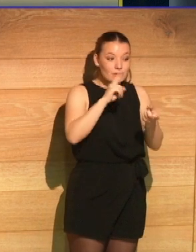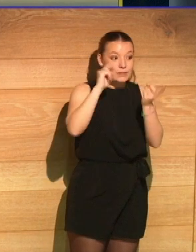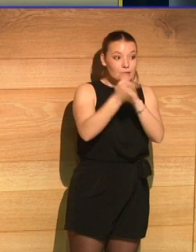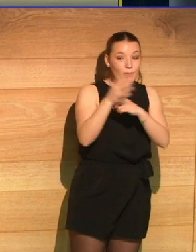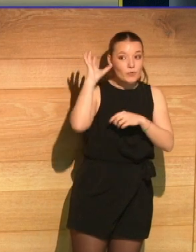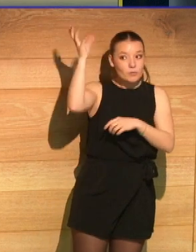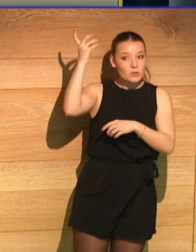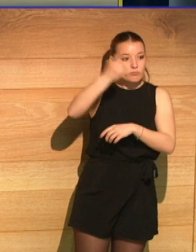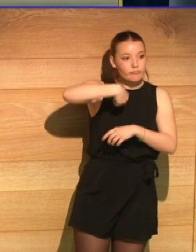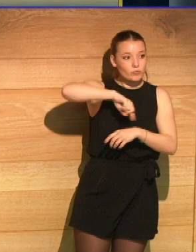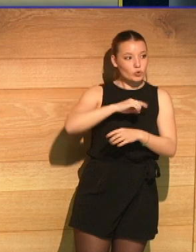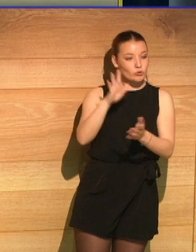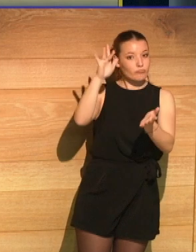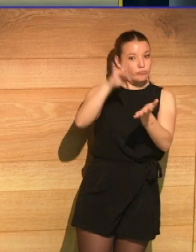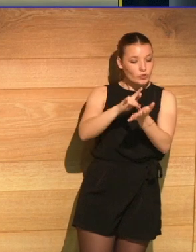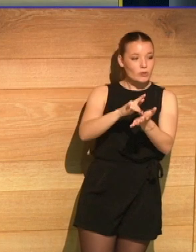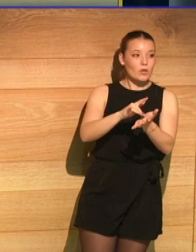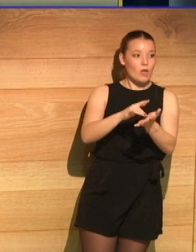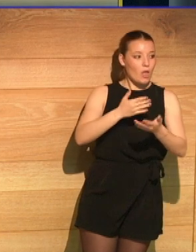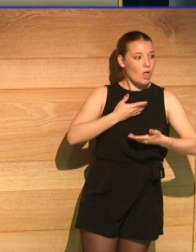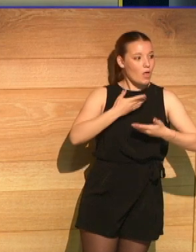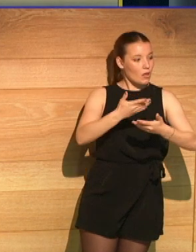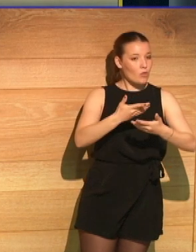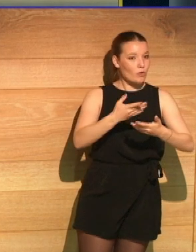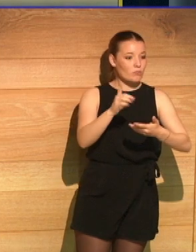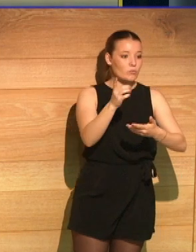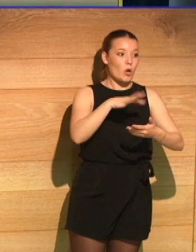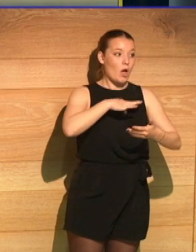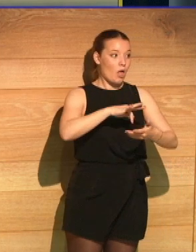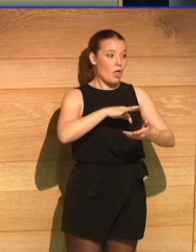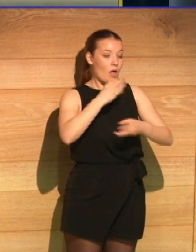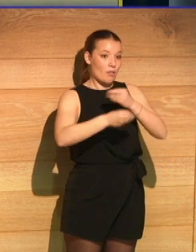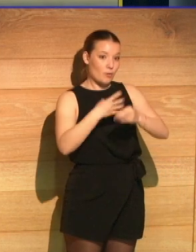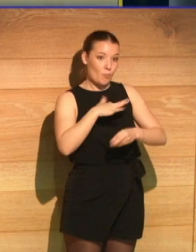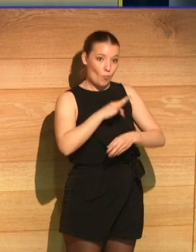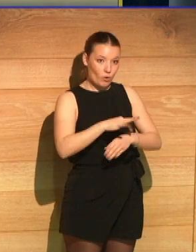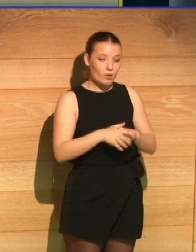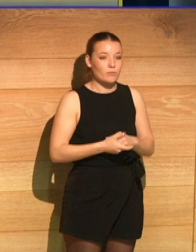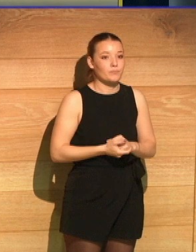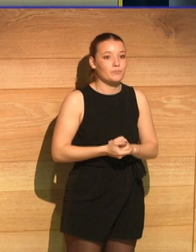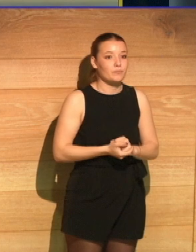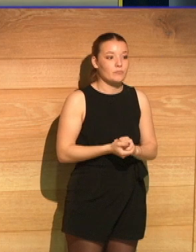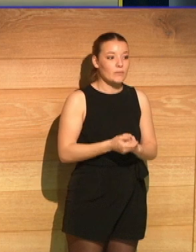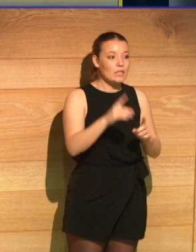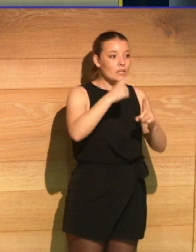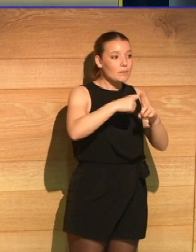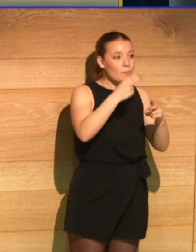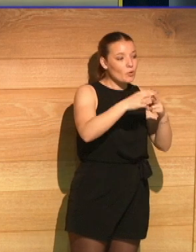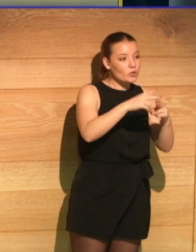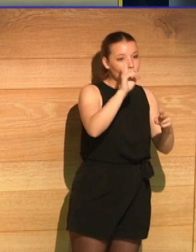y ya no solo, bueno, a nivel político y a nivel individual. ¿No crees, José